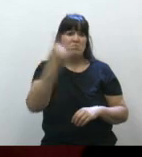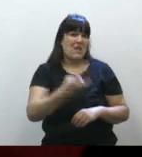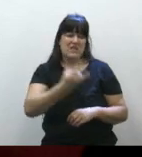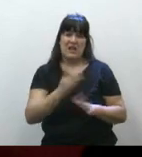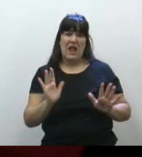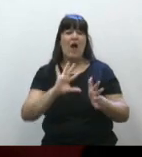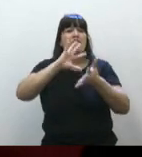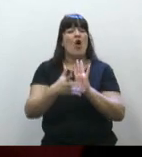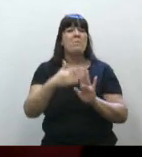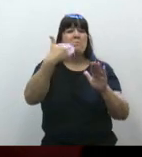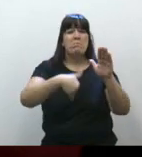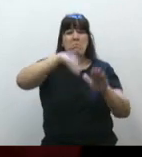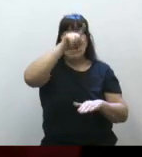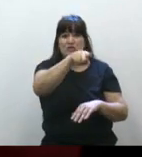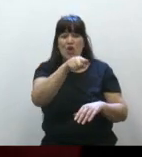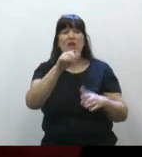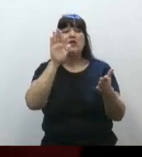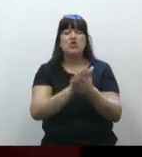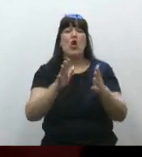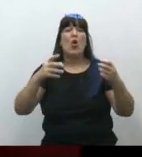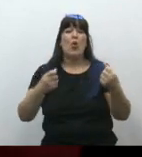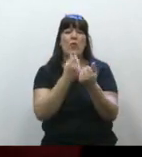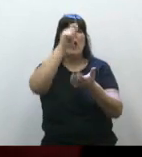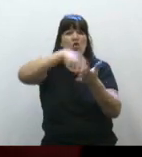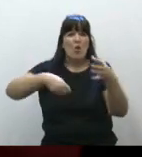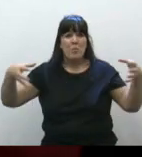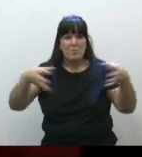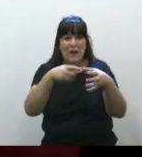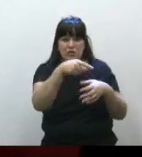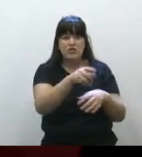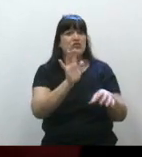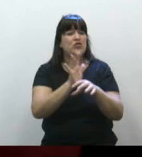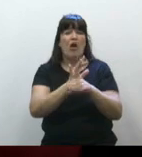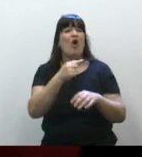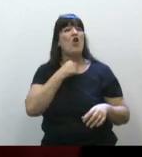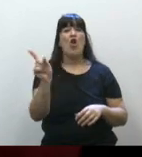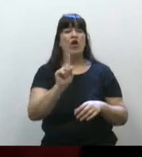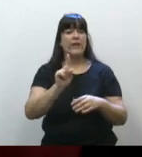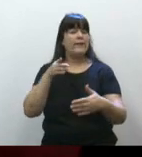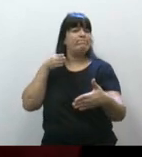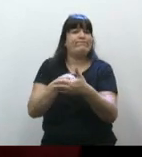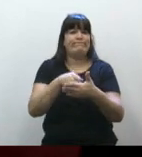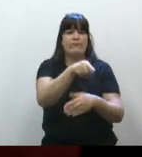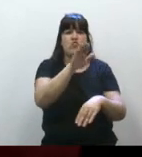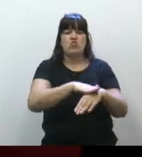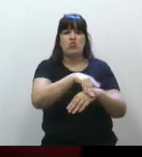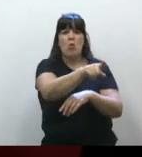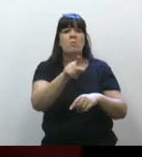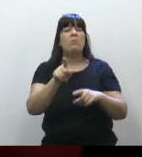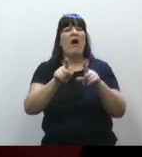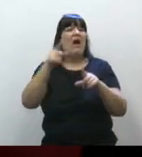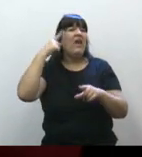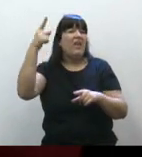posición mayoritaria de la convención fue precisamente cerrarle el camino a algunas ideas retrógradas